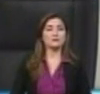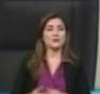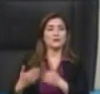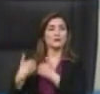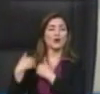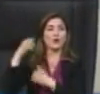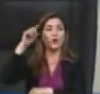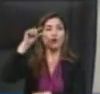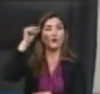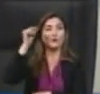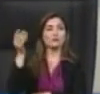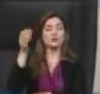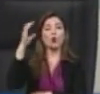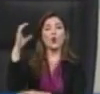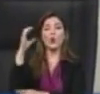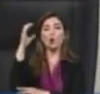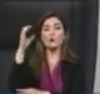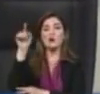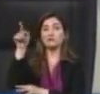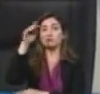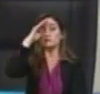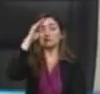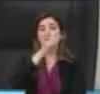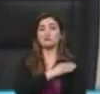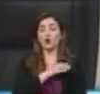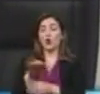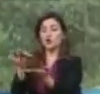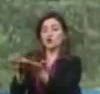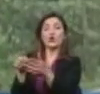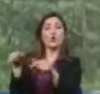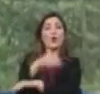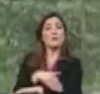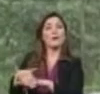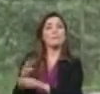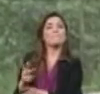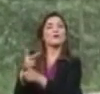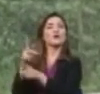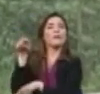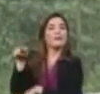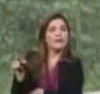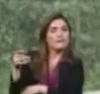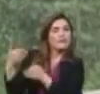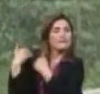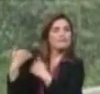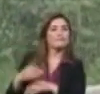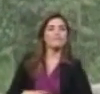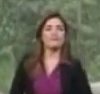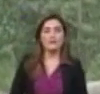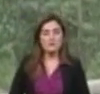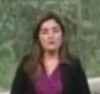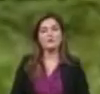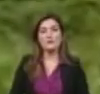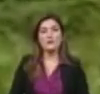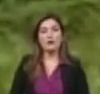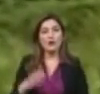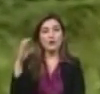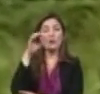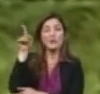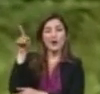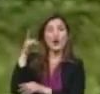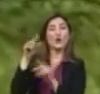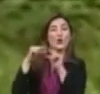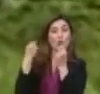gobierno y a Fuerzas Armadas colombianos de proteger su zona de frontera. En la zona limítrofe con Colombia no solo estaría operando el